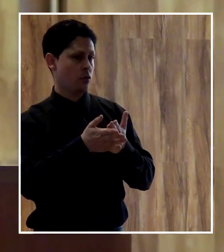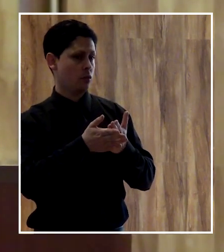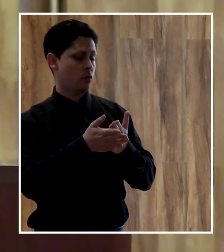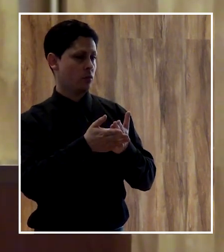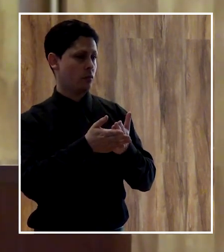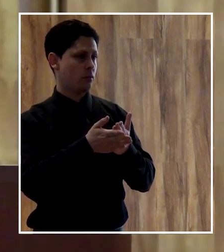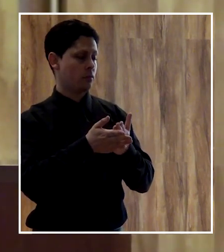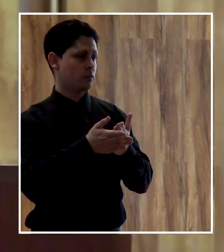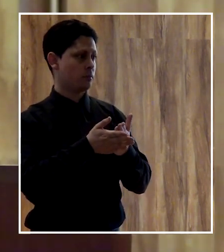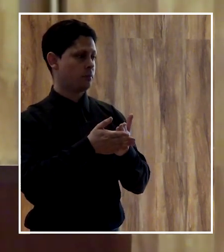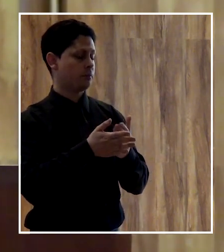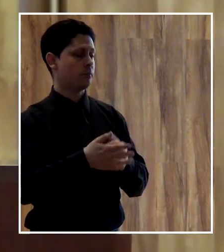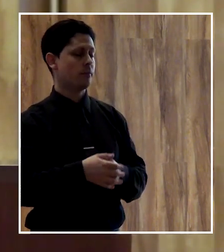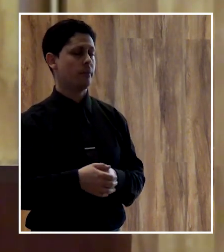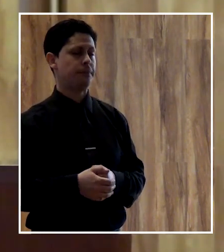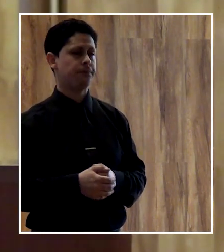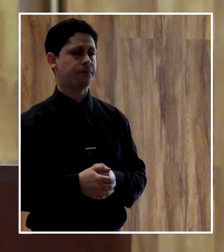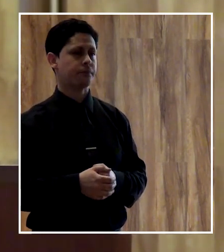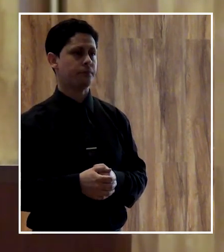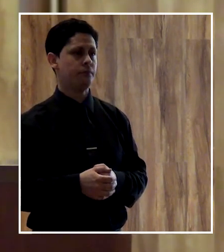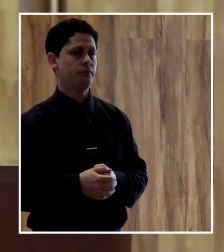he sido como